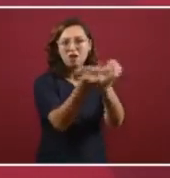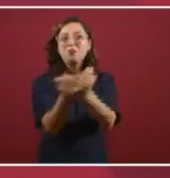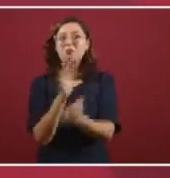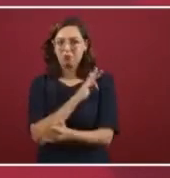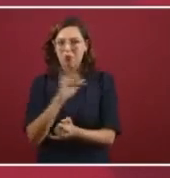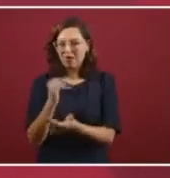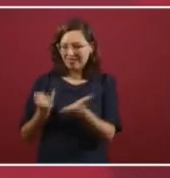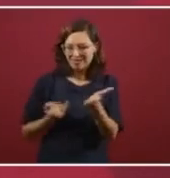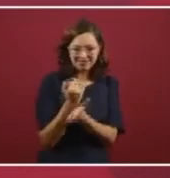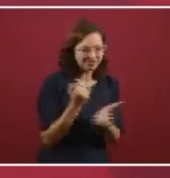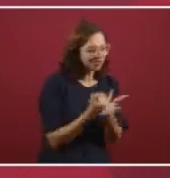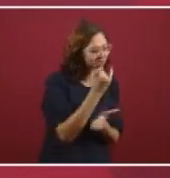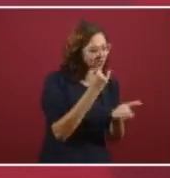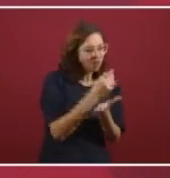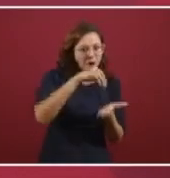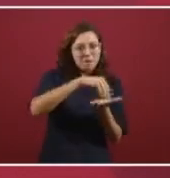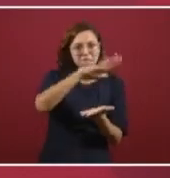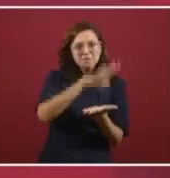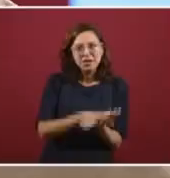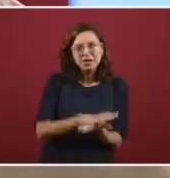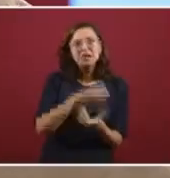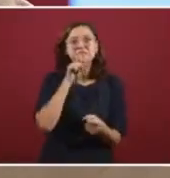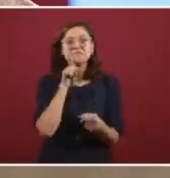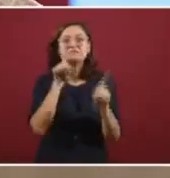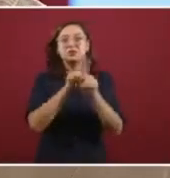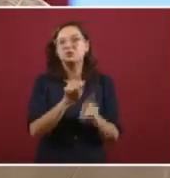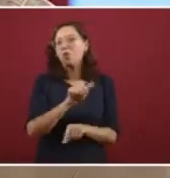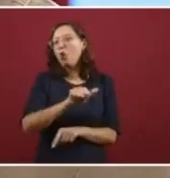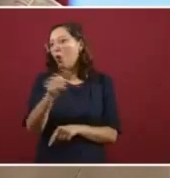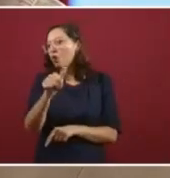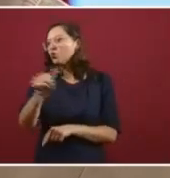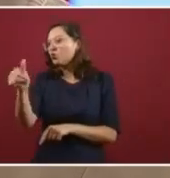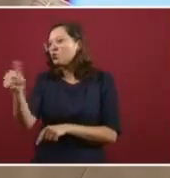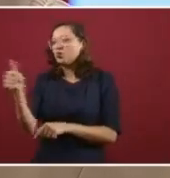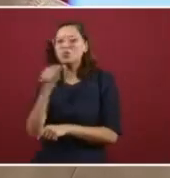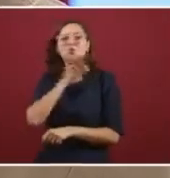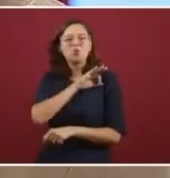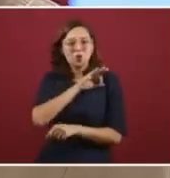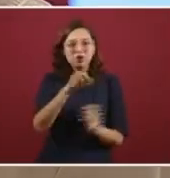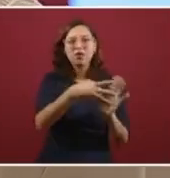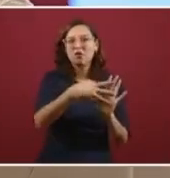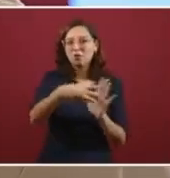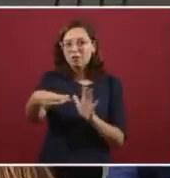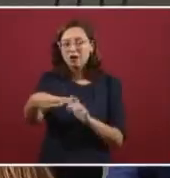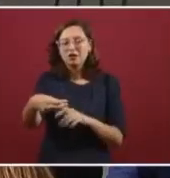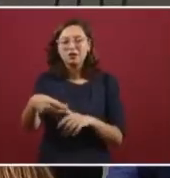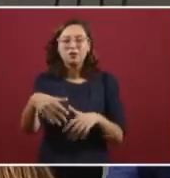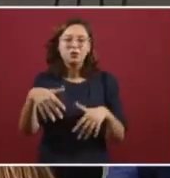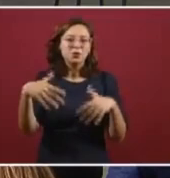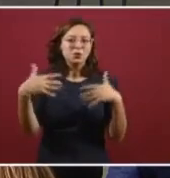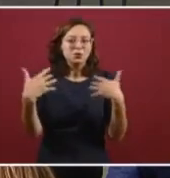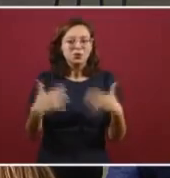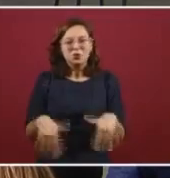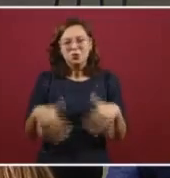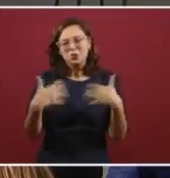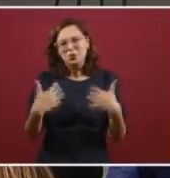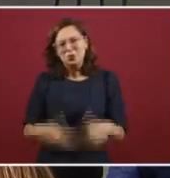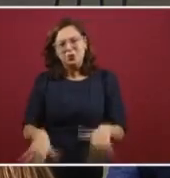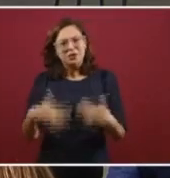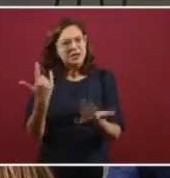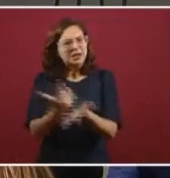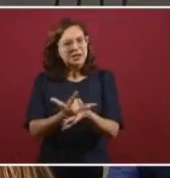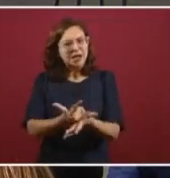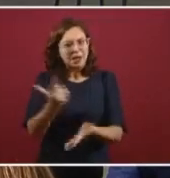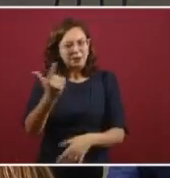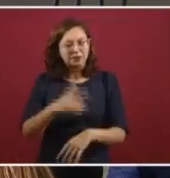con la libertad de otros detenidos en el caso de ayotzinapa durante la conferencia mañanera el subsecretario